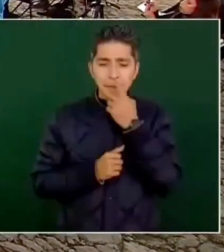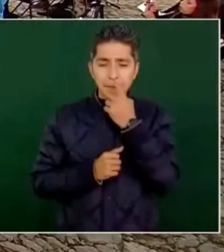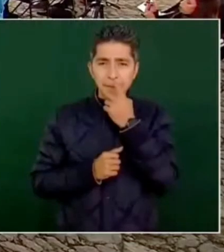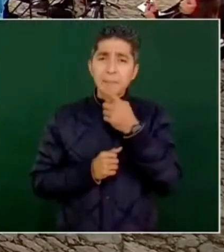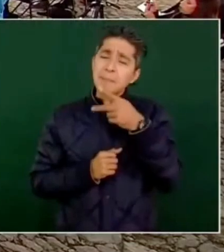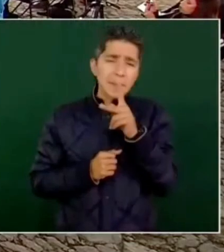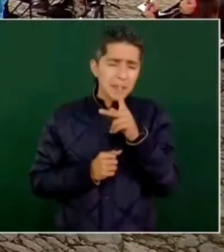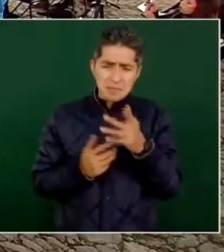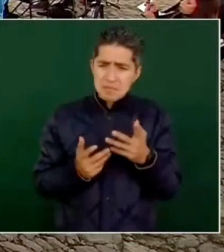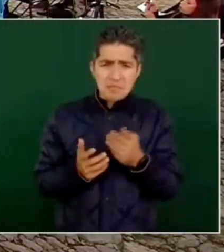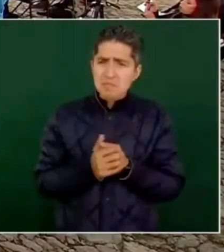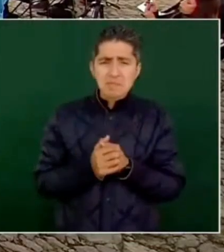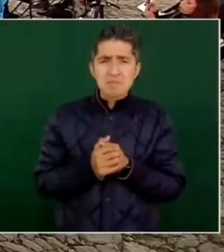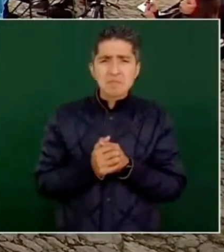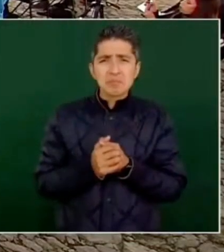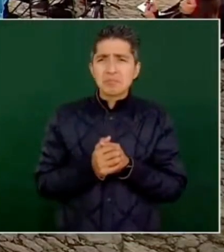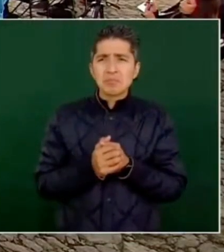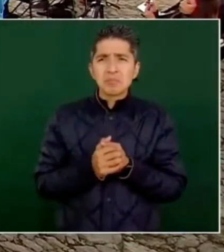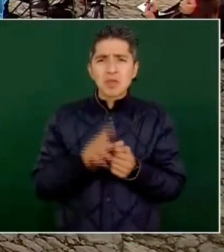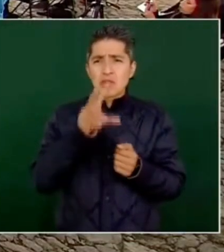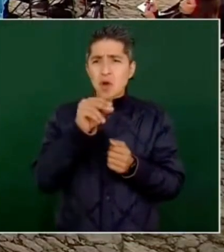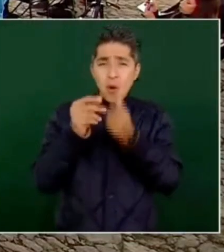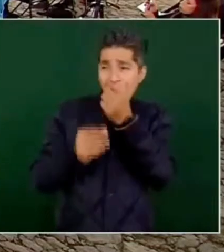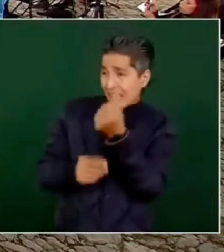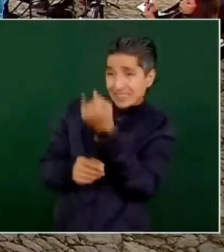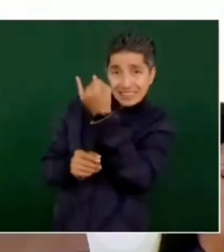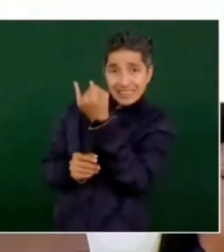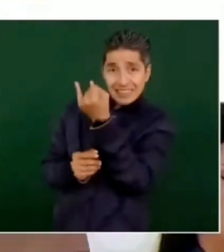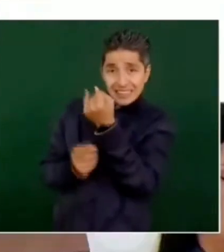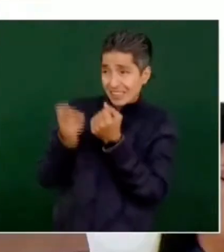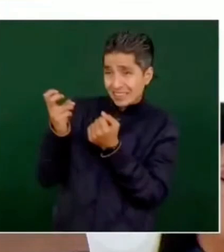No, pero aunque quedara así,